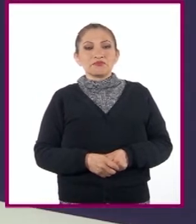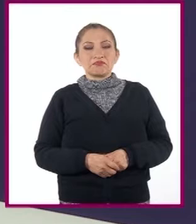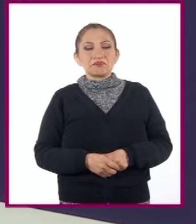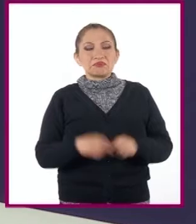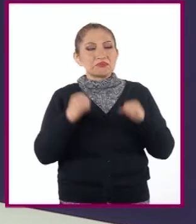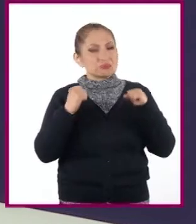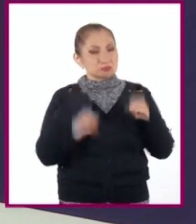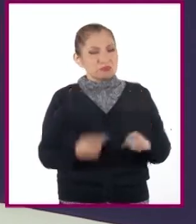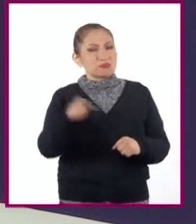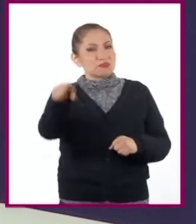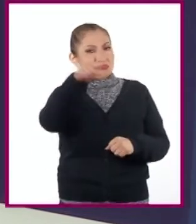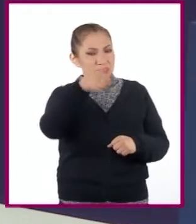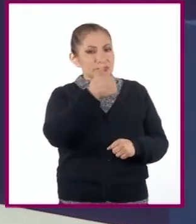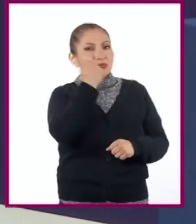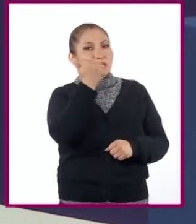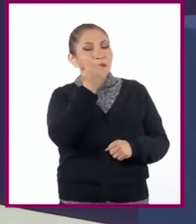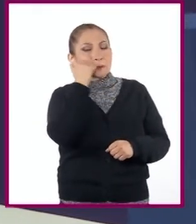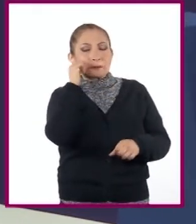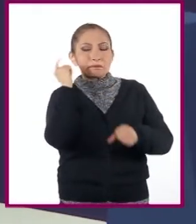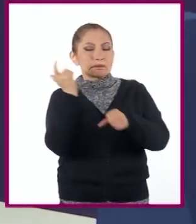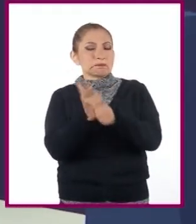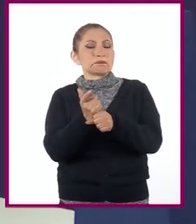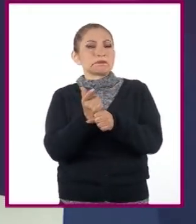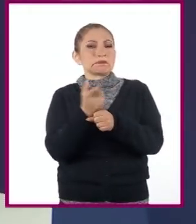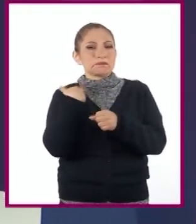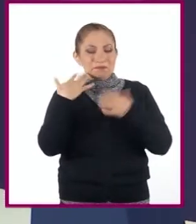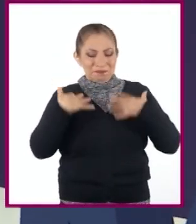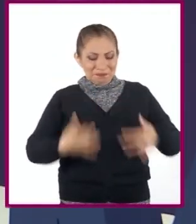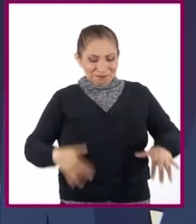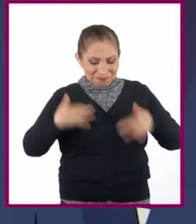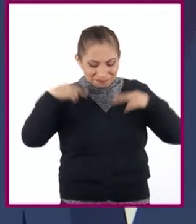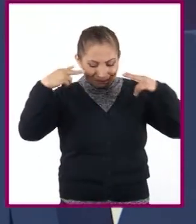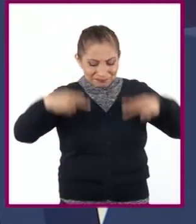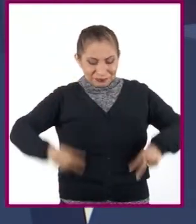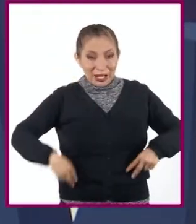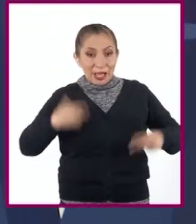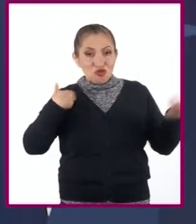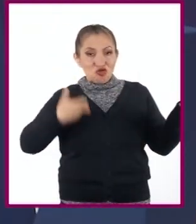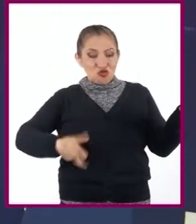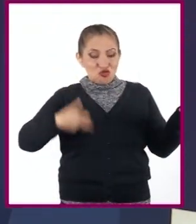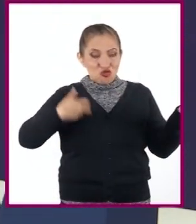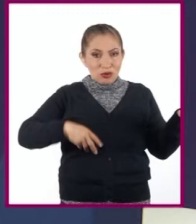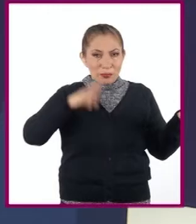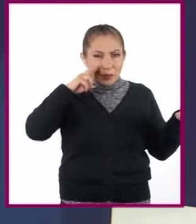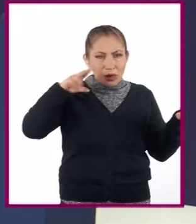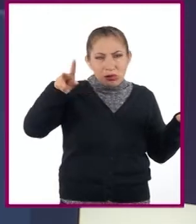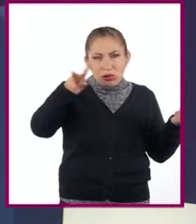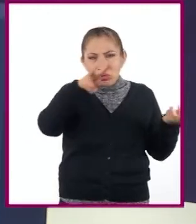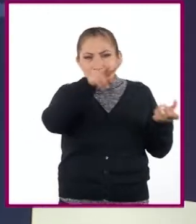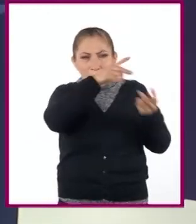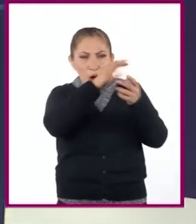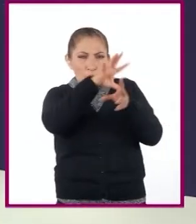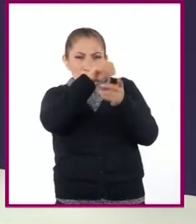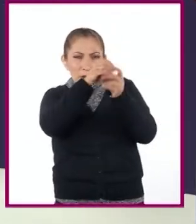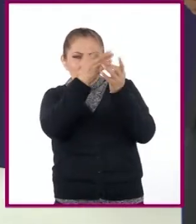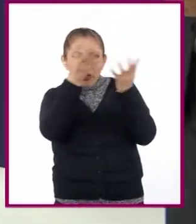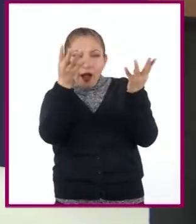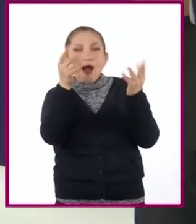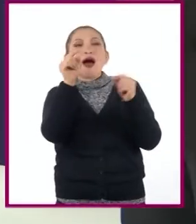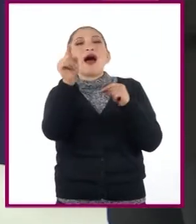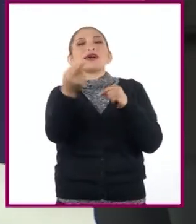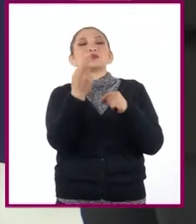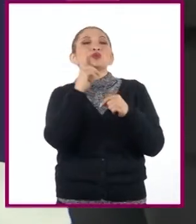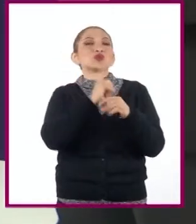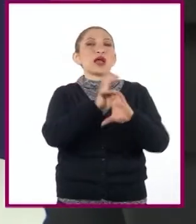Seguramente las y los alumnos se habrán dado cuenta por la vestimenta, los instrumentos y la situación que se presenta que corresponde a